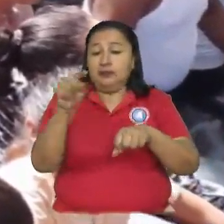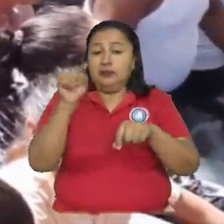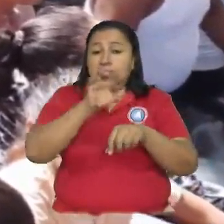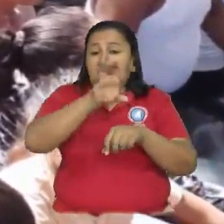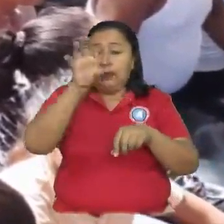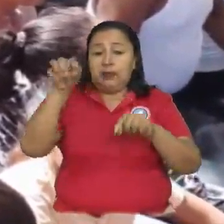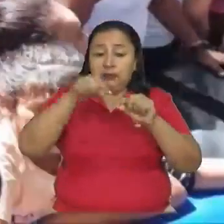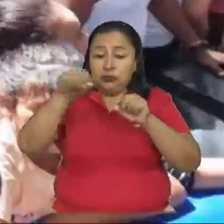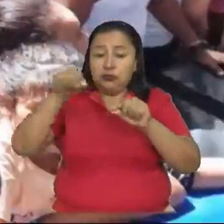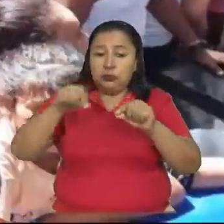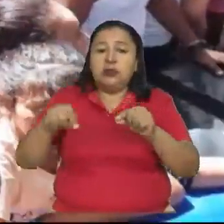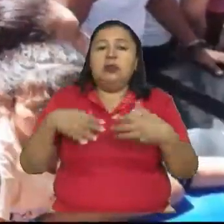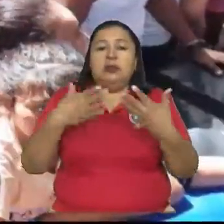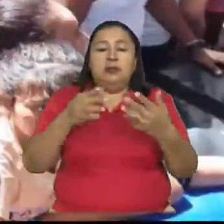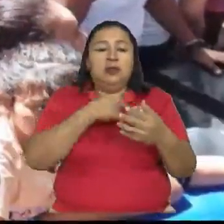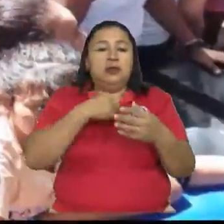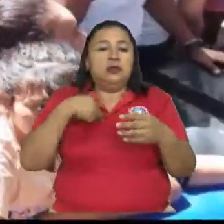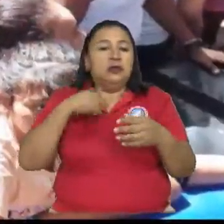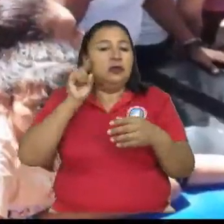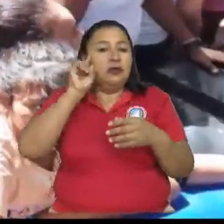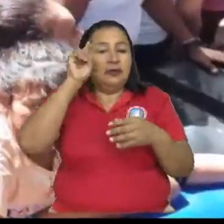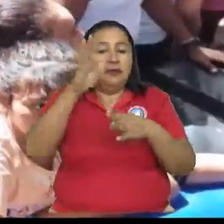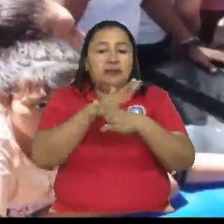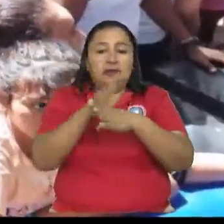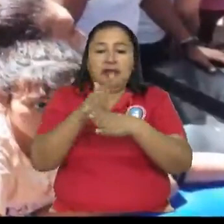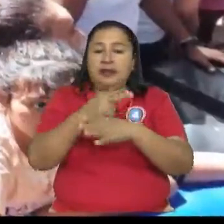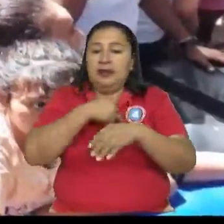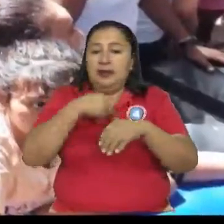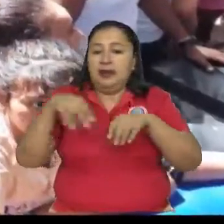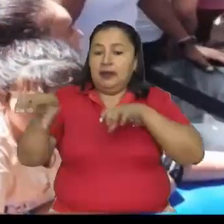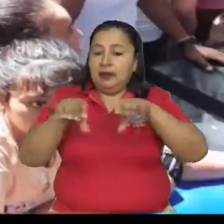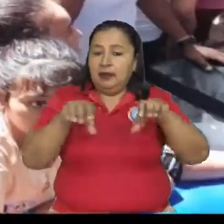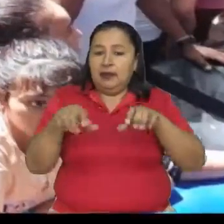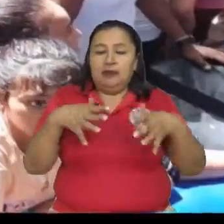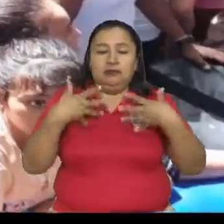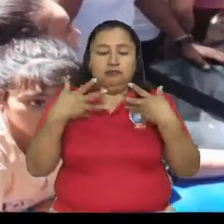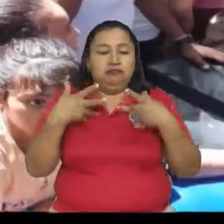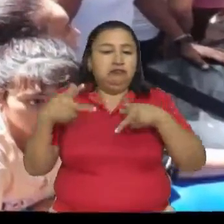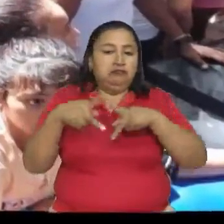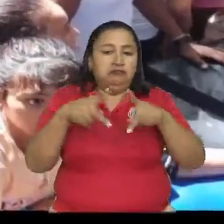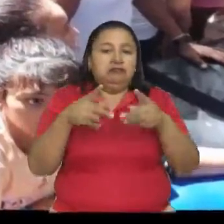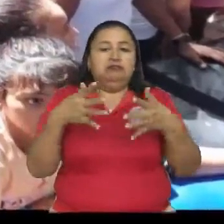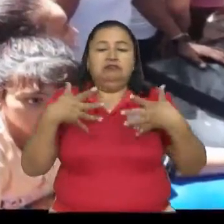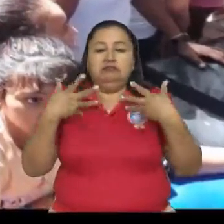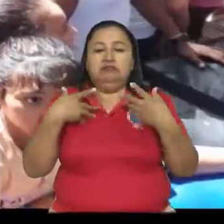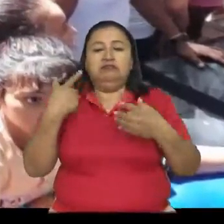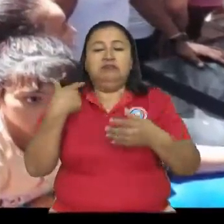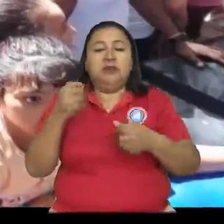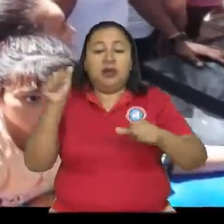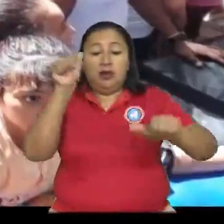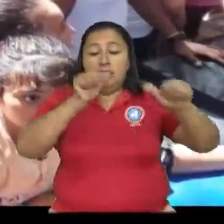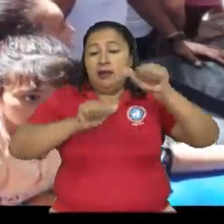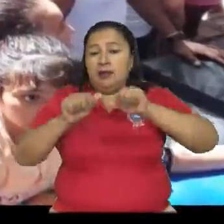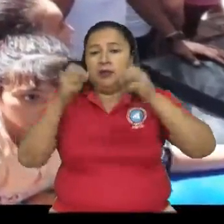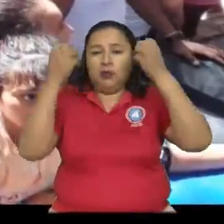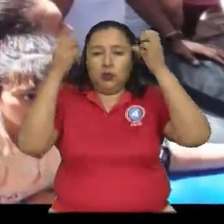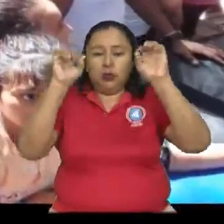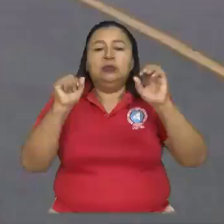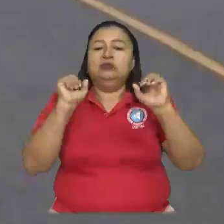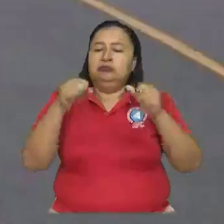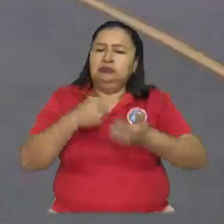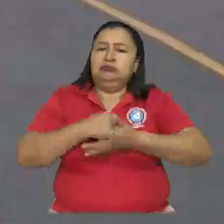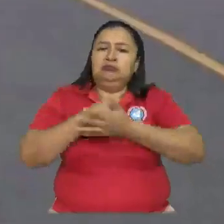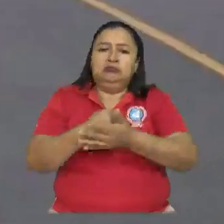que también desarrollaron diferentes actividades de recreación, de esparcimiento, disfrute del arte y de la cultura, que